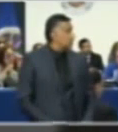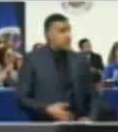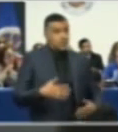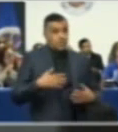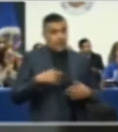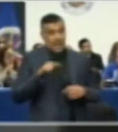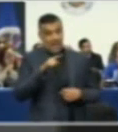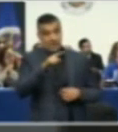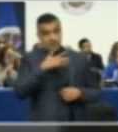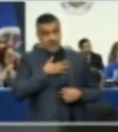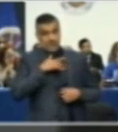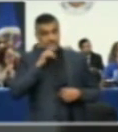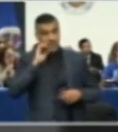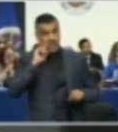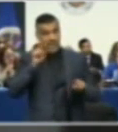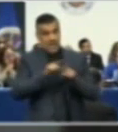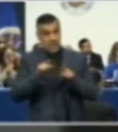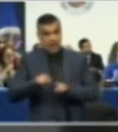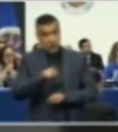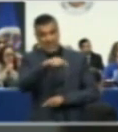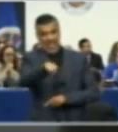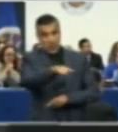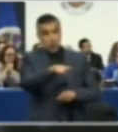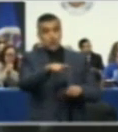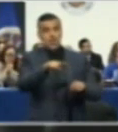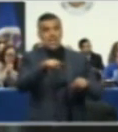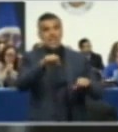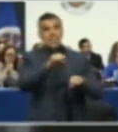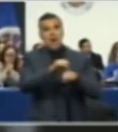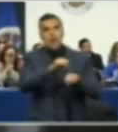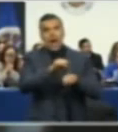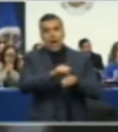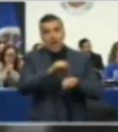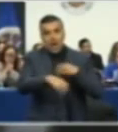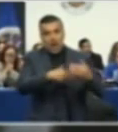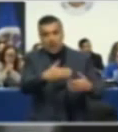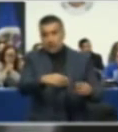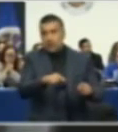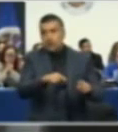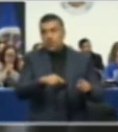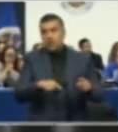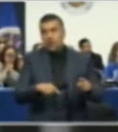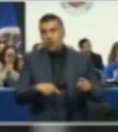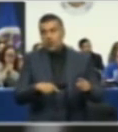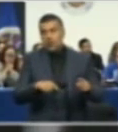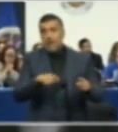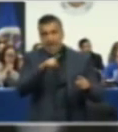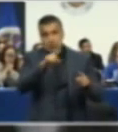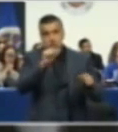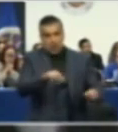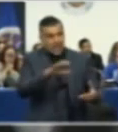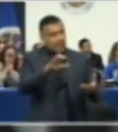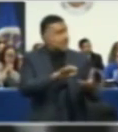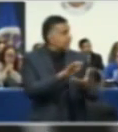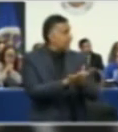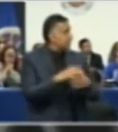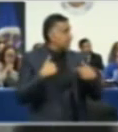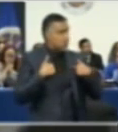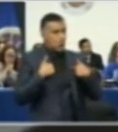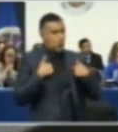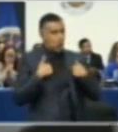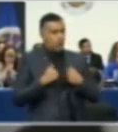Ellos deciden, trabajan, puede casarse, yo